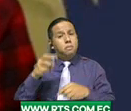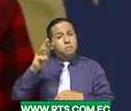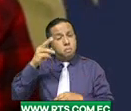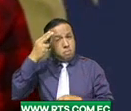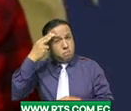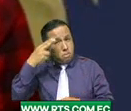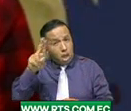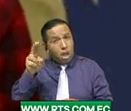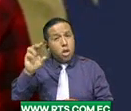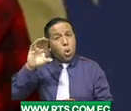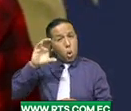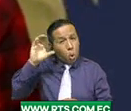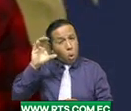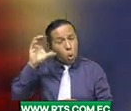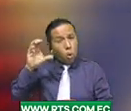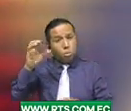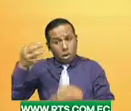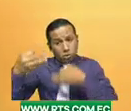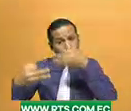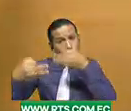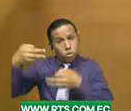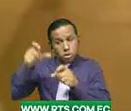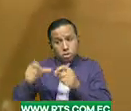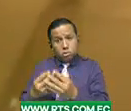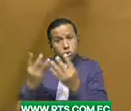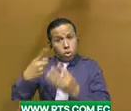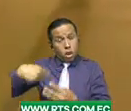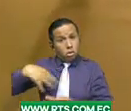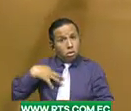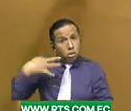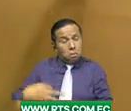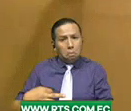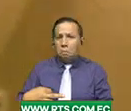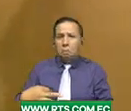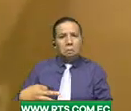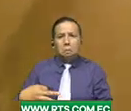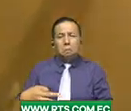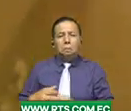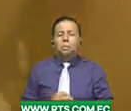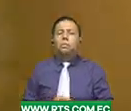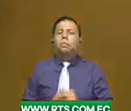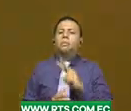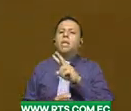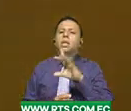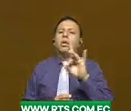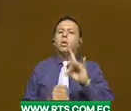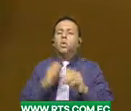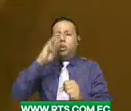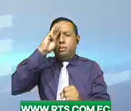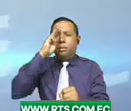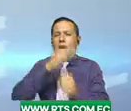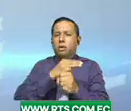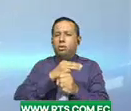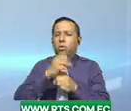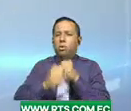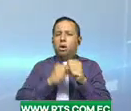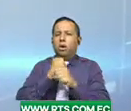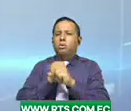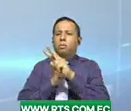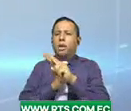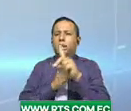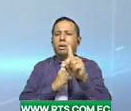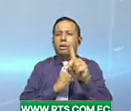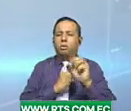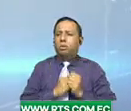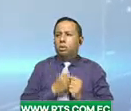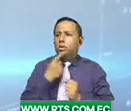jueces están en la línea recta. El 28 de mayo de 2021, Antonio Benjamín C.P.,